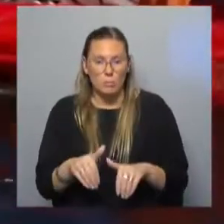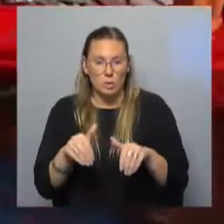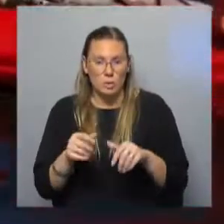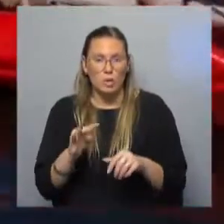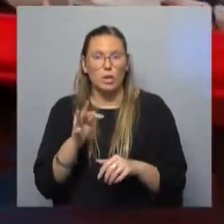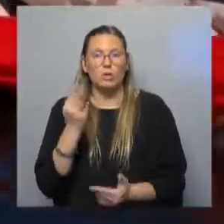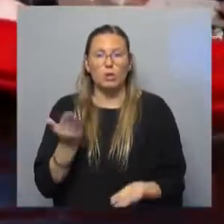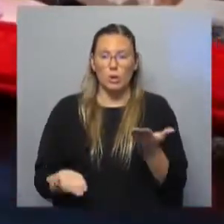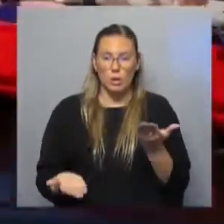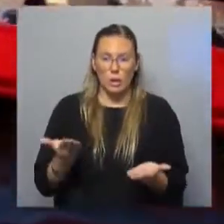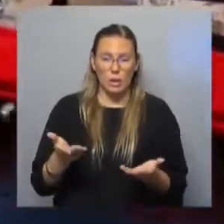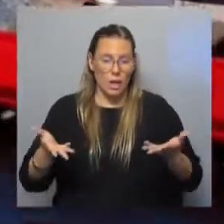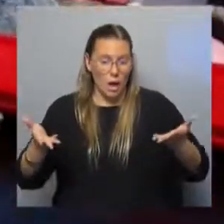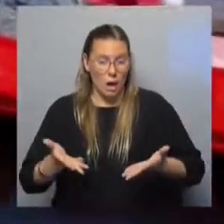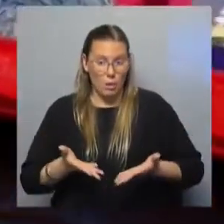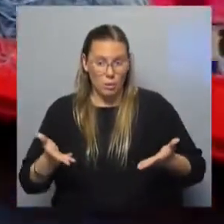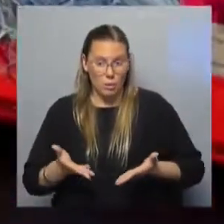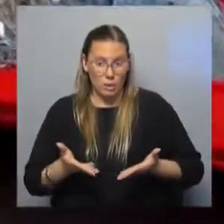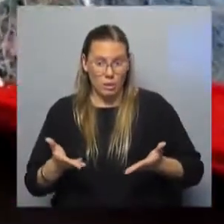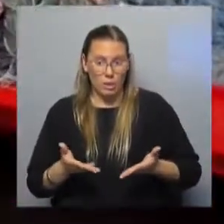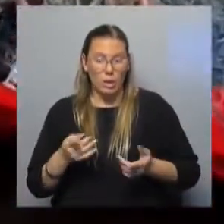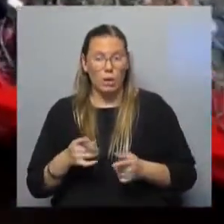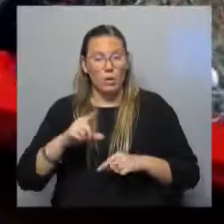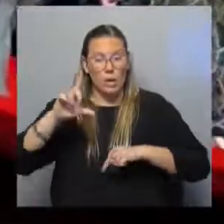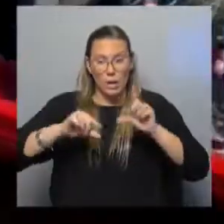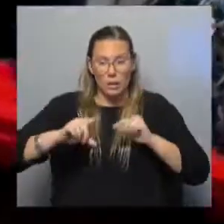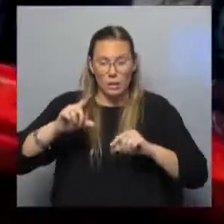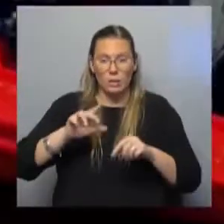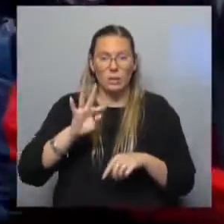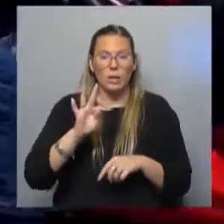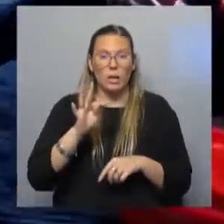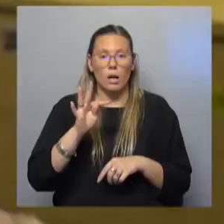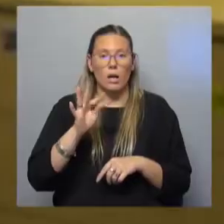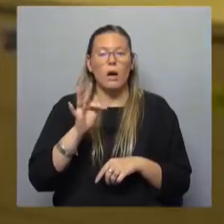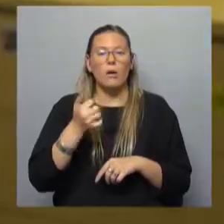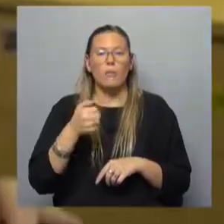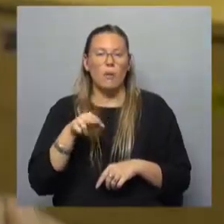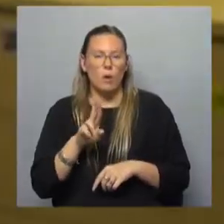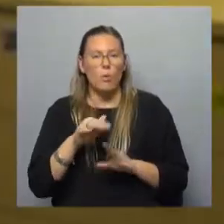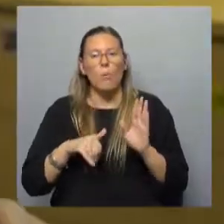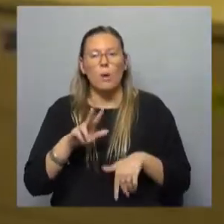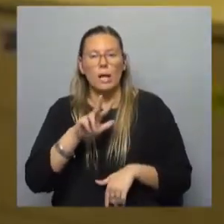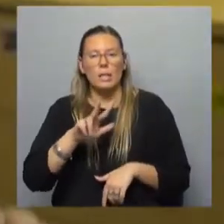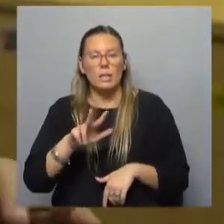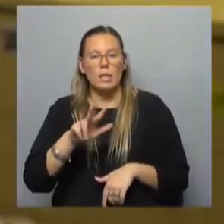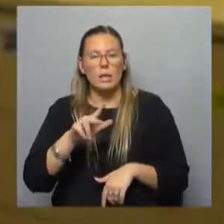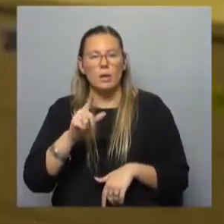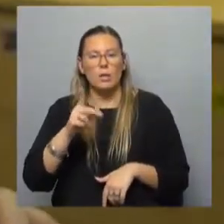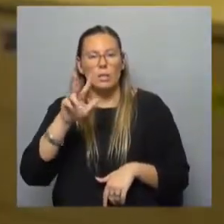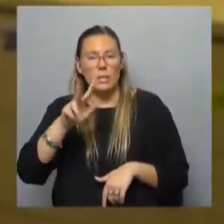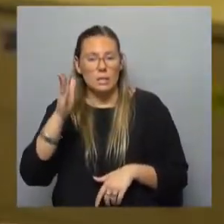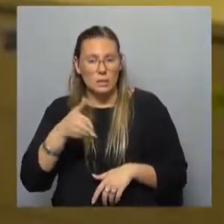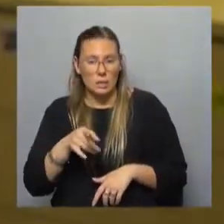explotan, hoy en día, con estadísticas de la FAO, tenemos que más de la tercera parte de los